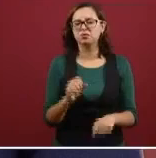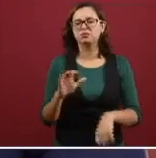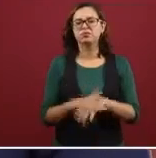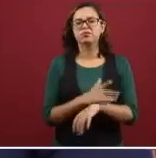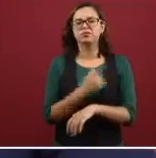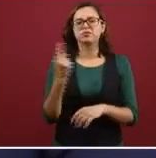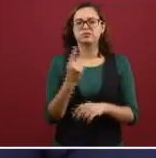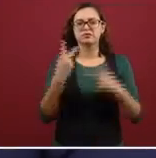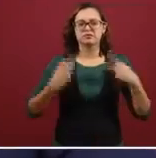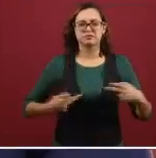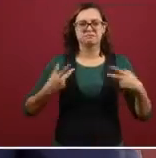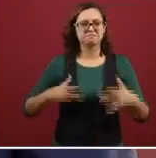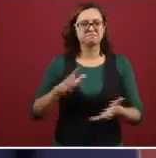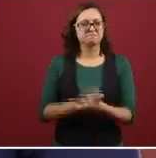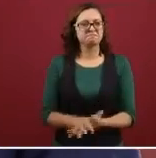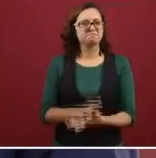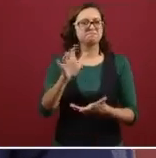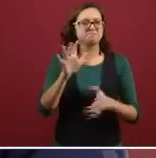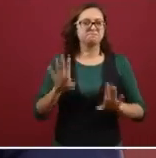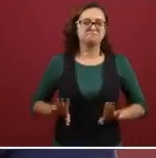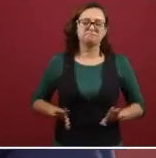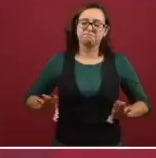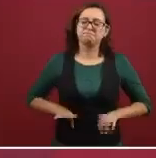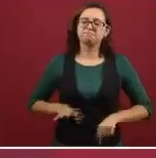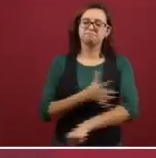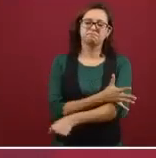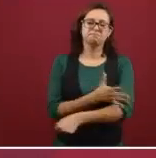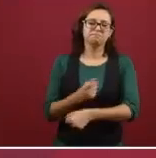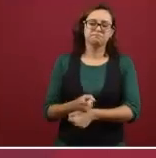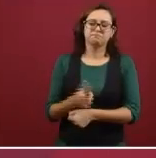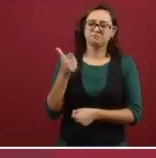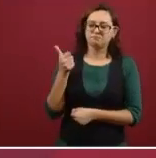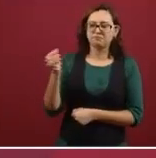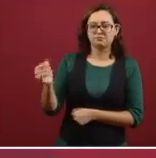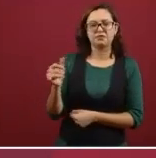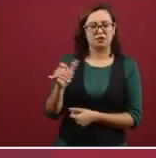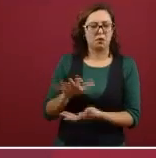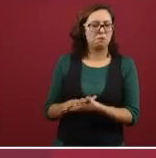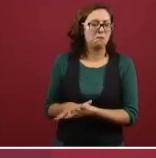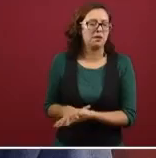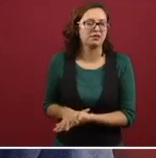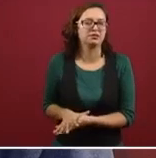es honesta. El pueblo de México es un pueblo honesto.